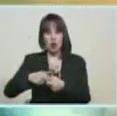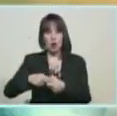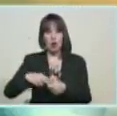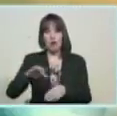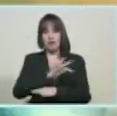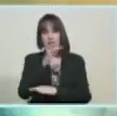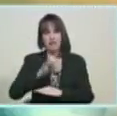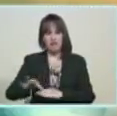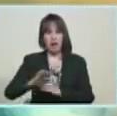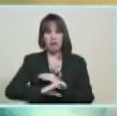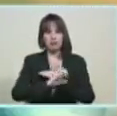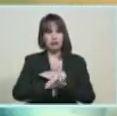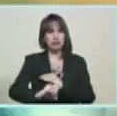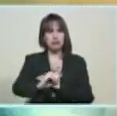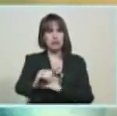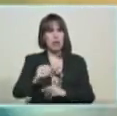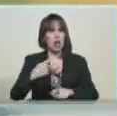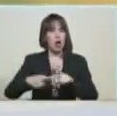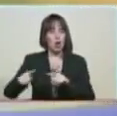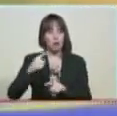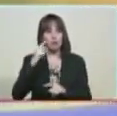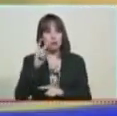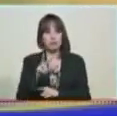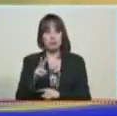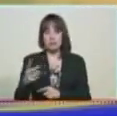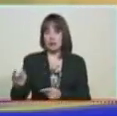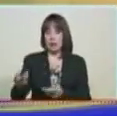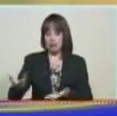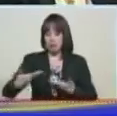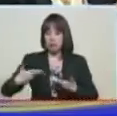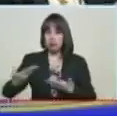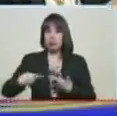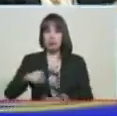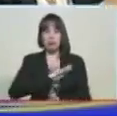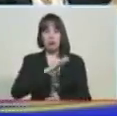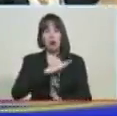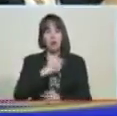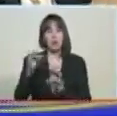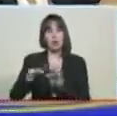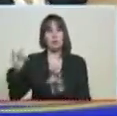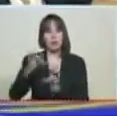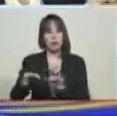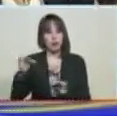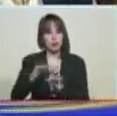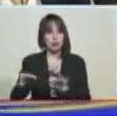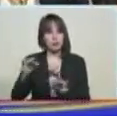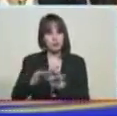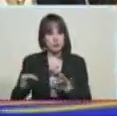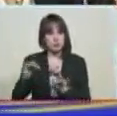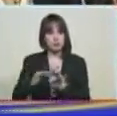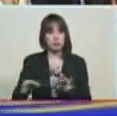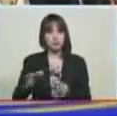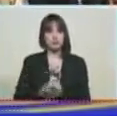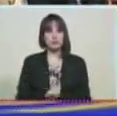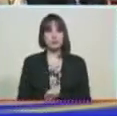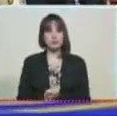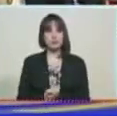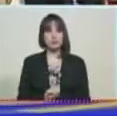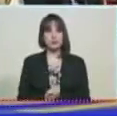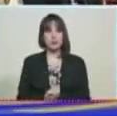como sustento material de riqueza al Petro. Y con ese sustento el